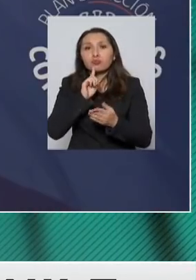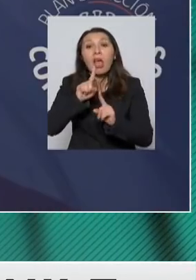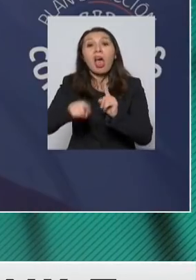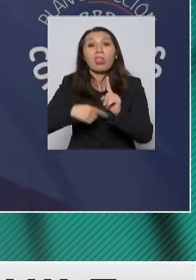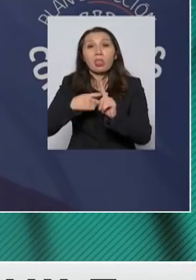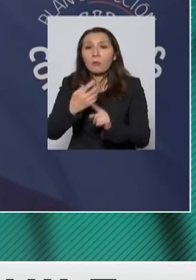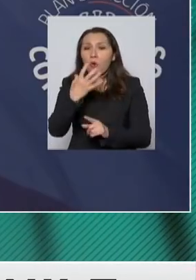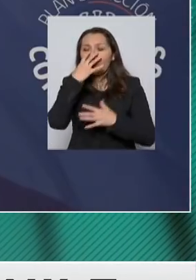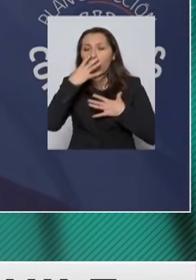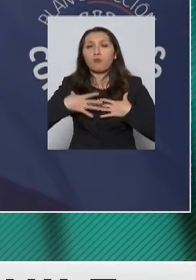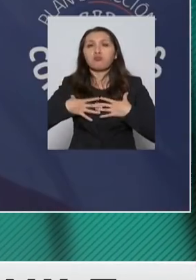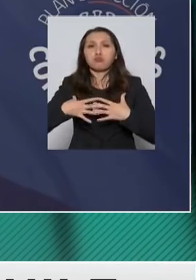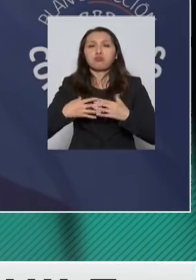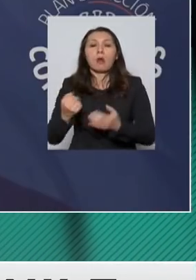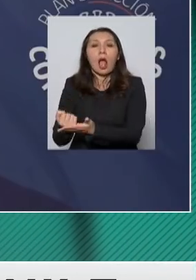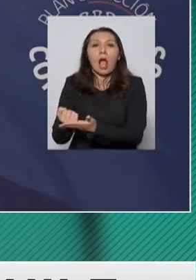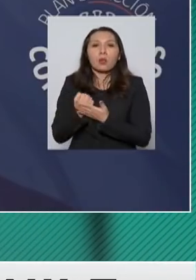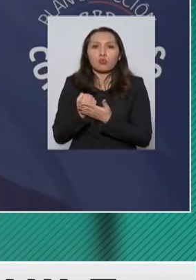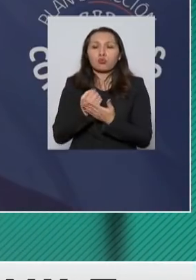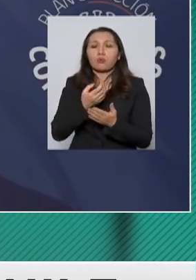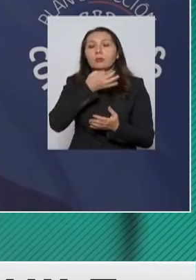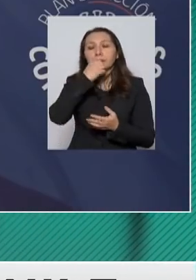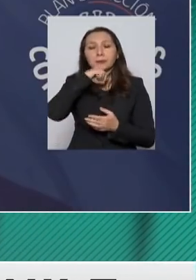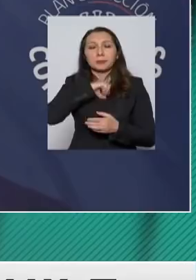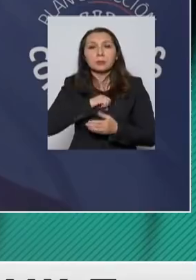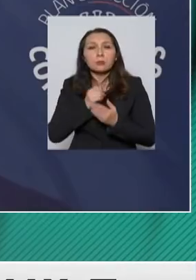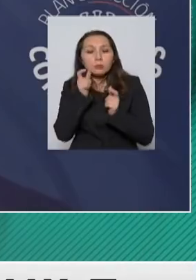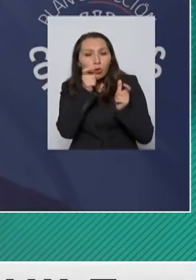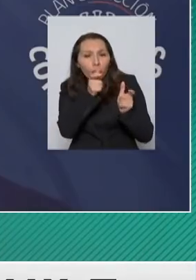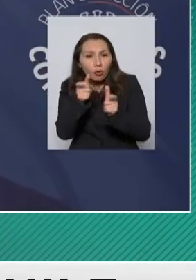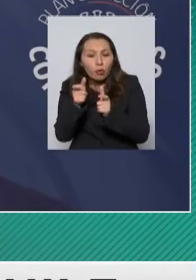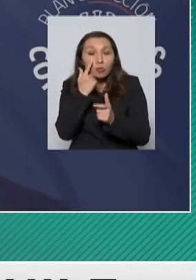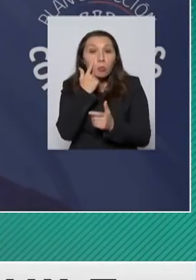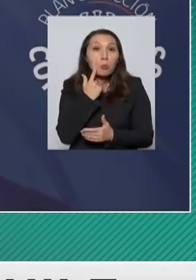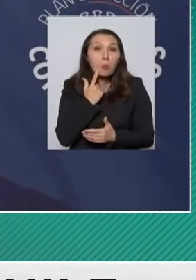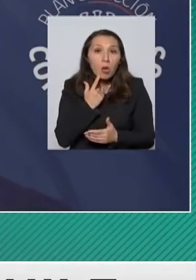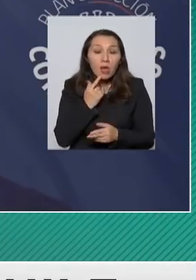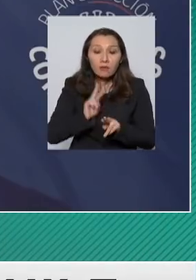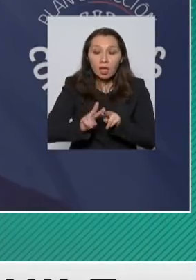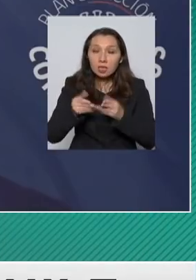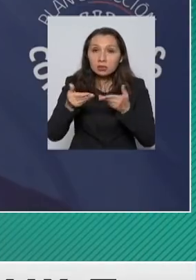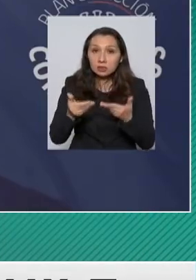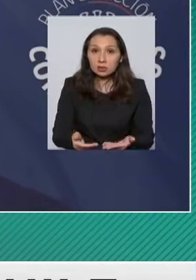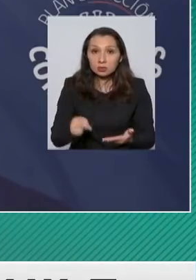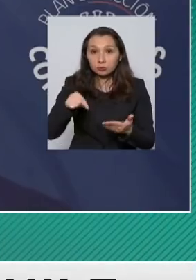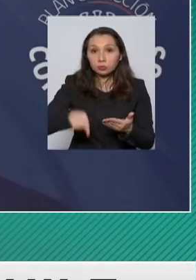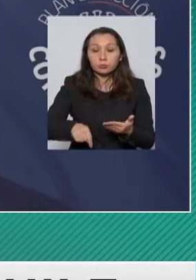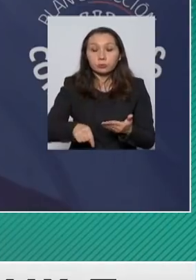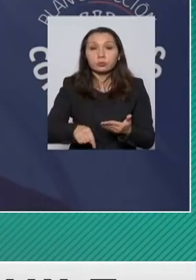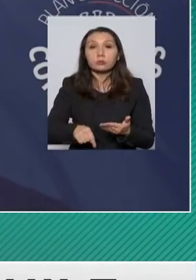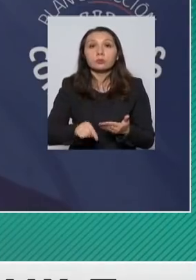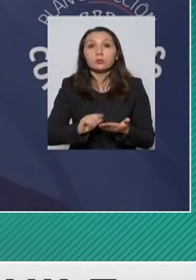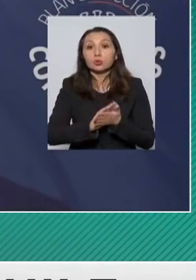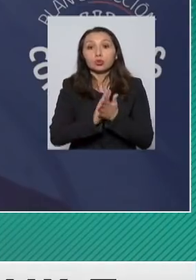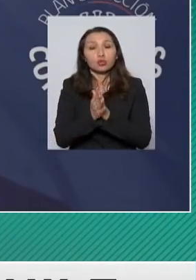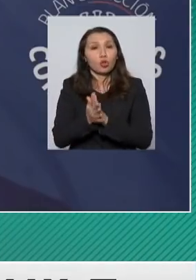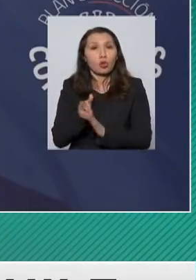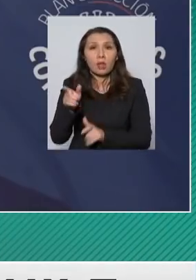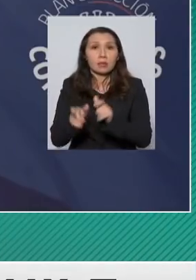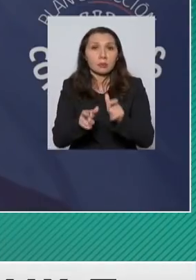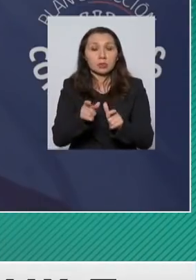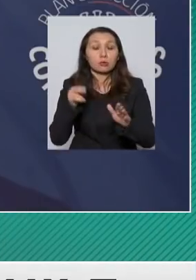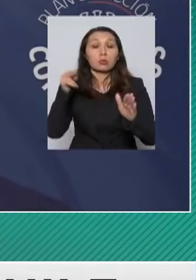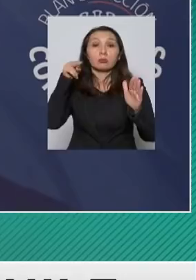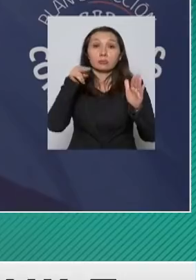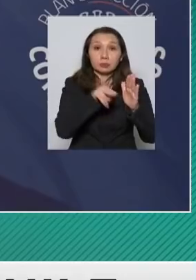un ventilador mecánico y en el testeo que estamos aplicando hoy prácticamente a todo el universo de los